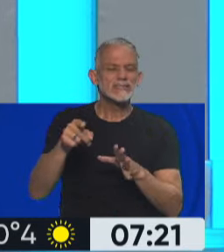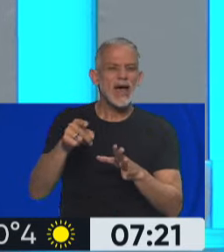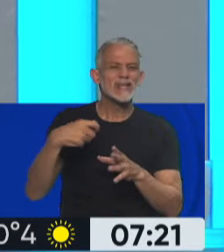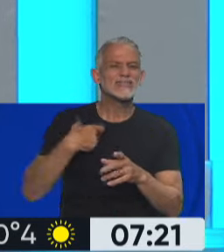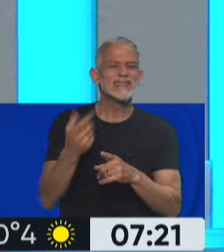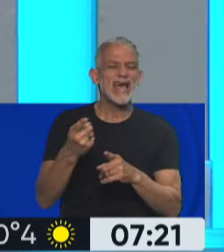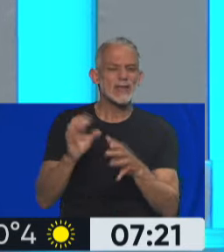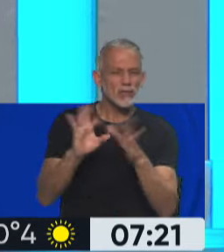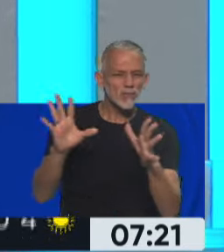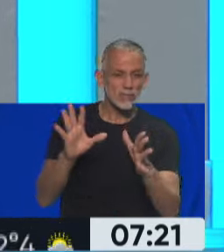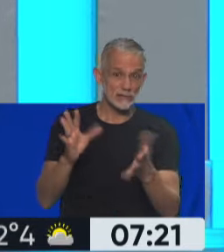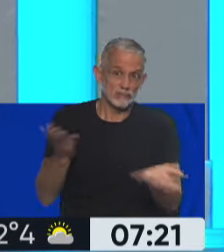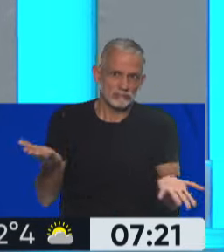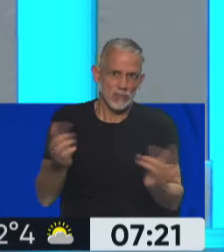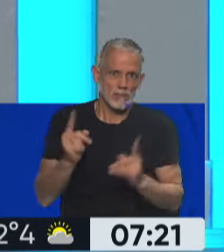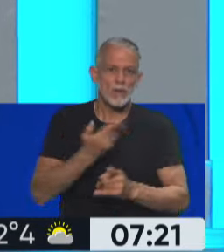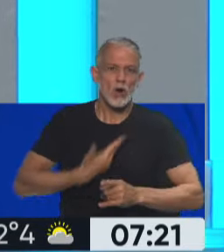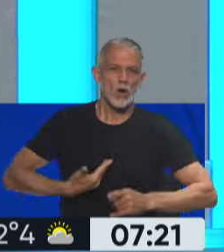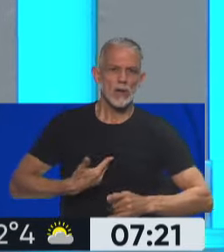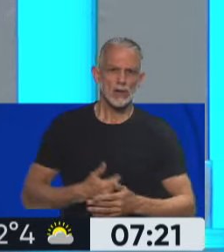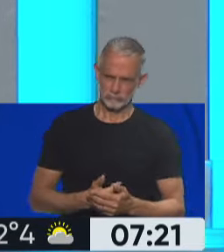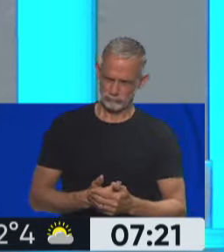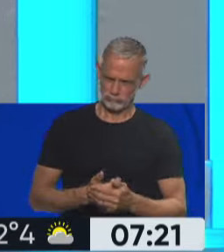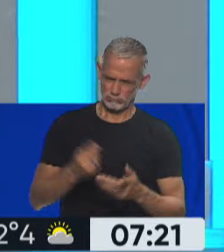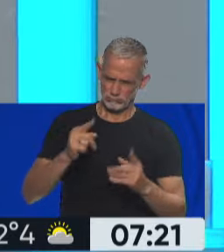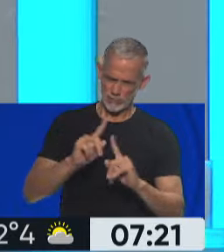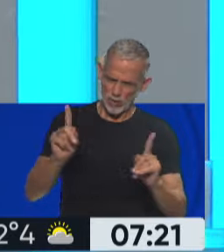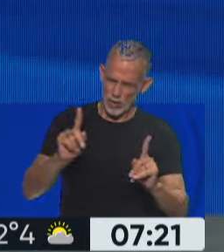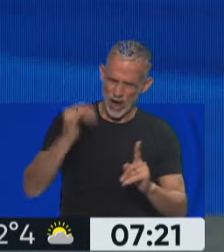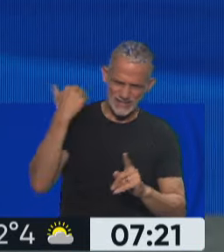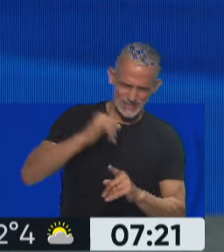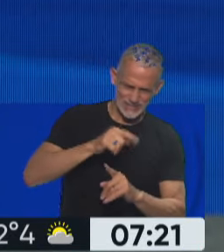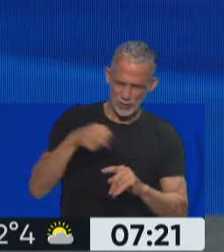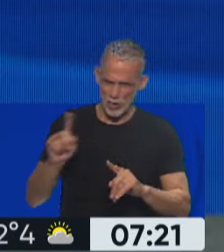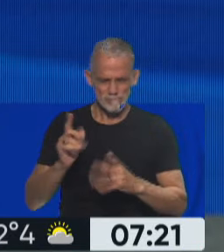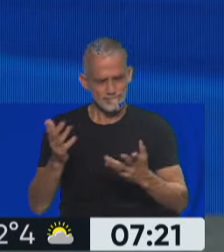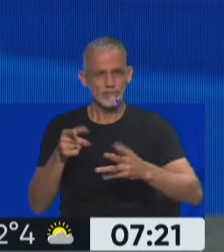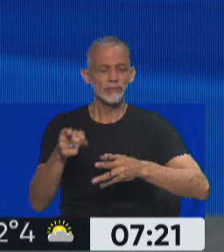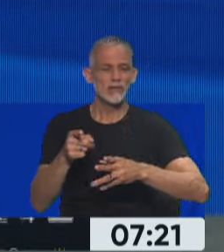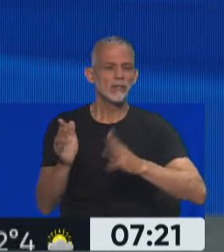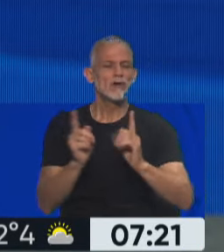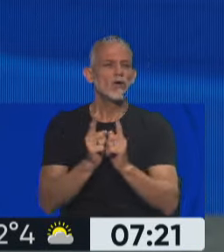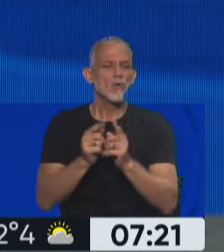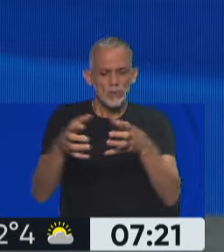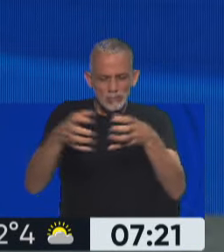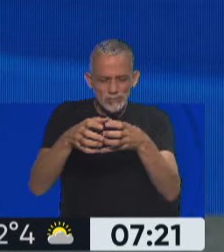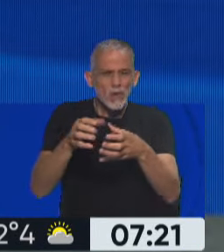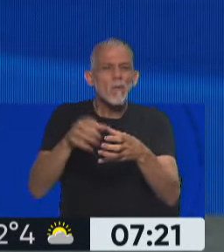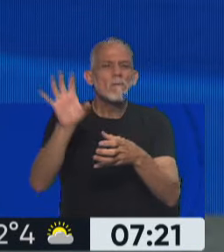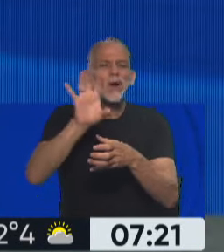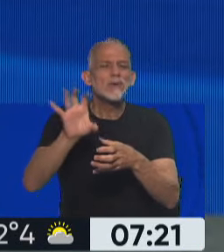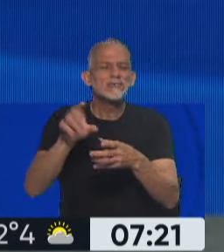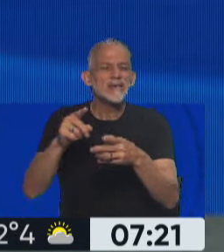sindicatos y que el propio gobierno fue el que dio marcha atrás con esta iniciativa F muy cortito se habla de un interbloque de provincias